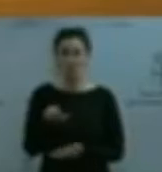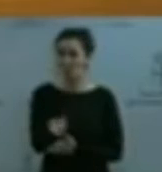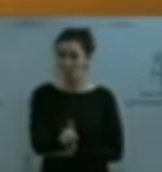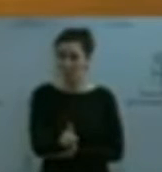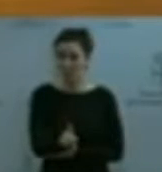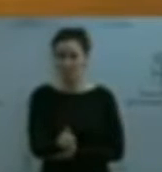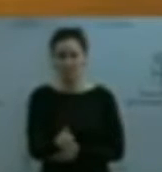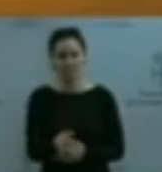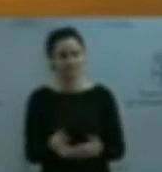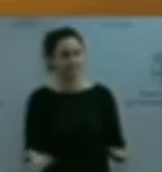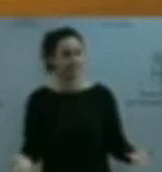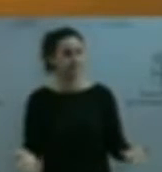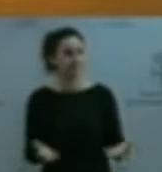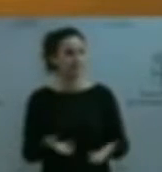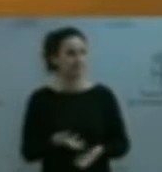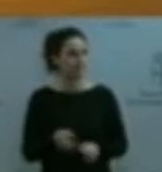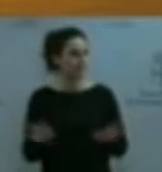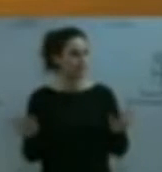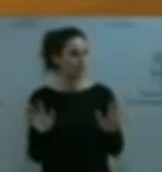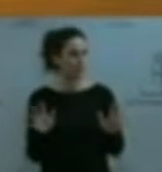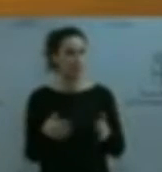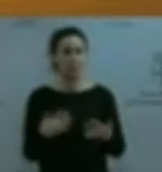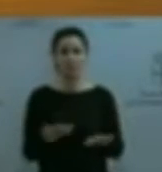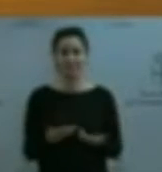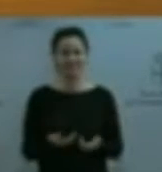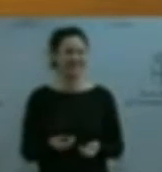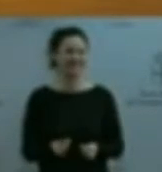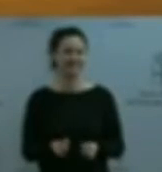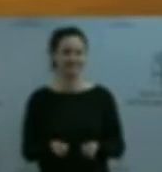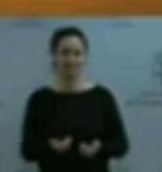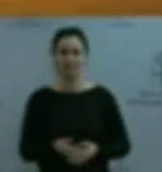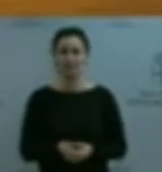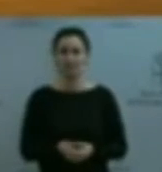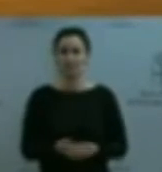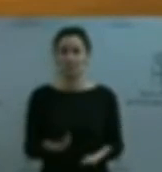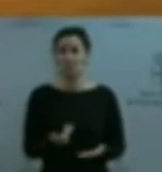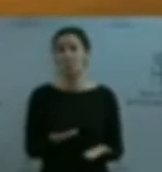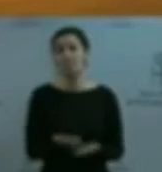ni lo pequeño. Pero, por supuesto, yo le pediría que me diera una explicación de qué